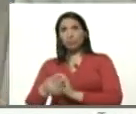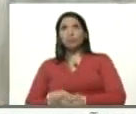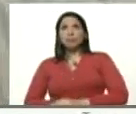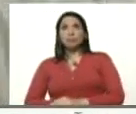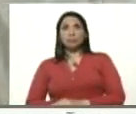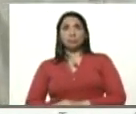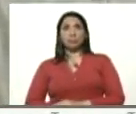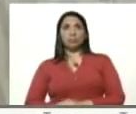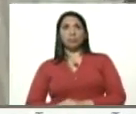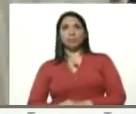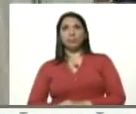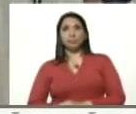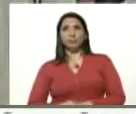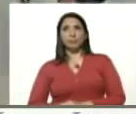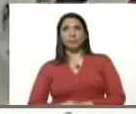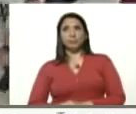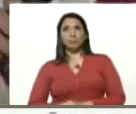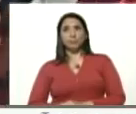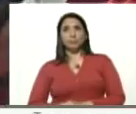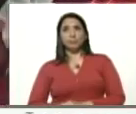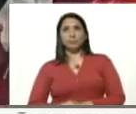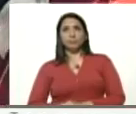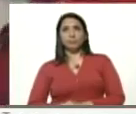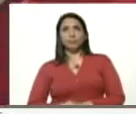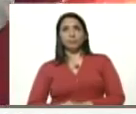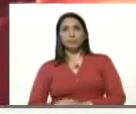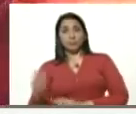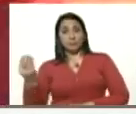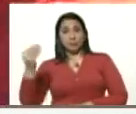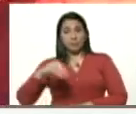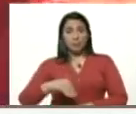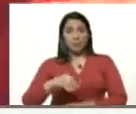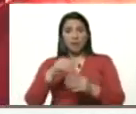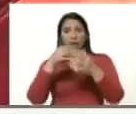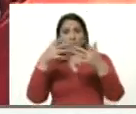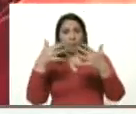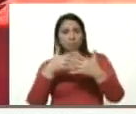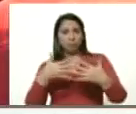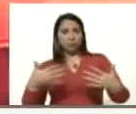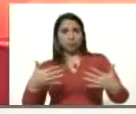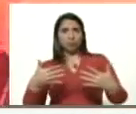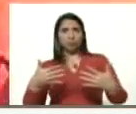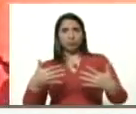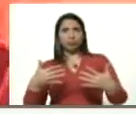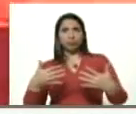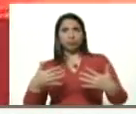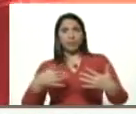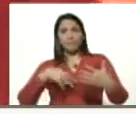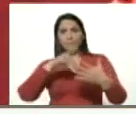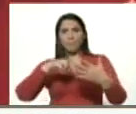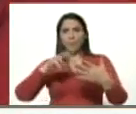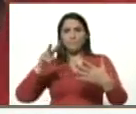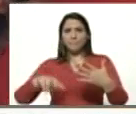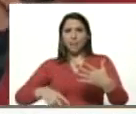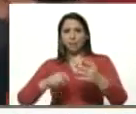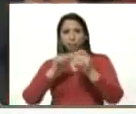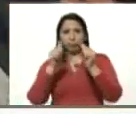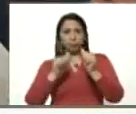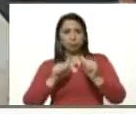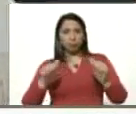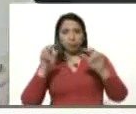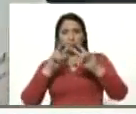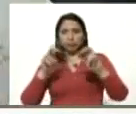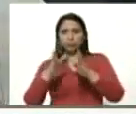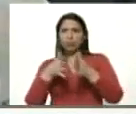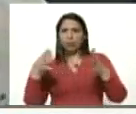en conocimiento su inconmensurable aporte al arte y las letras de Venezuela, pintor, poeta, ensayista, investigador,